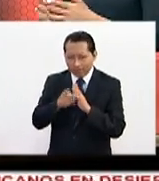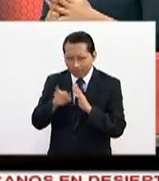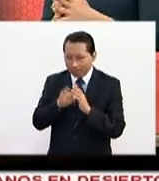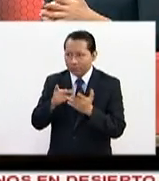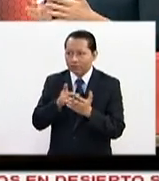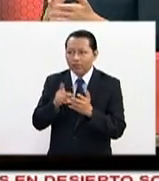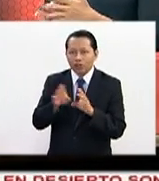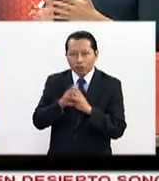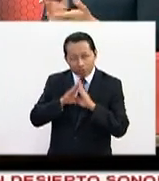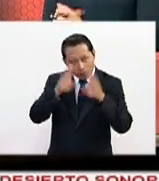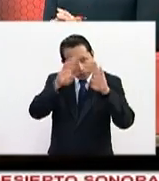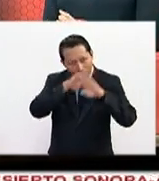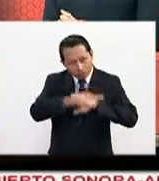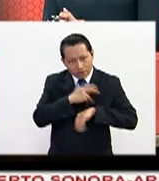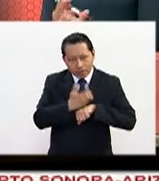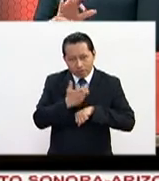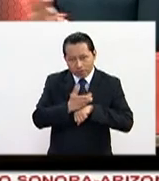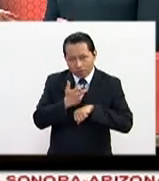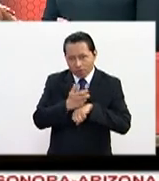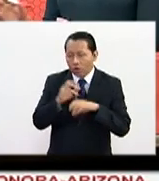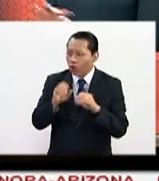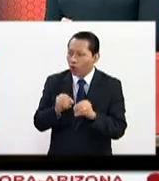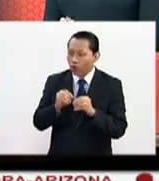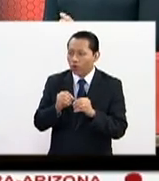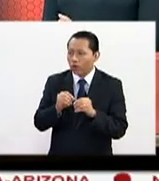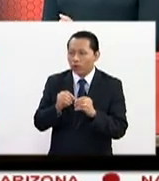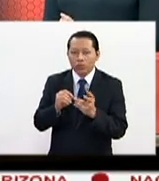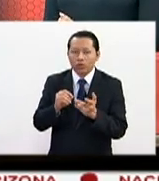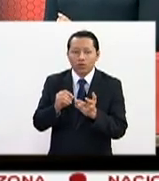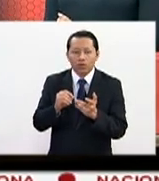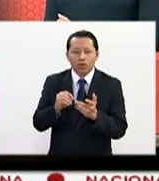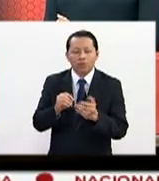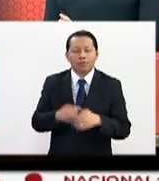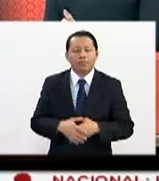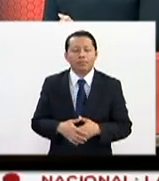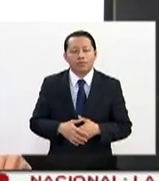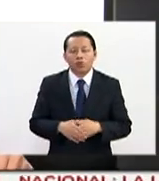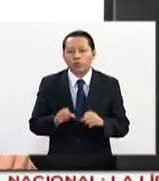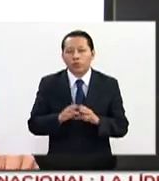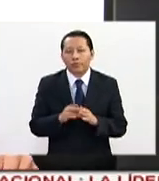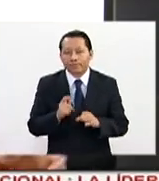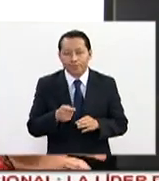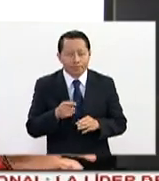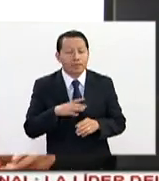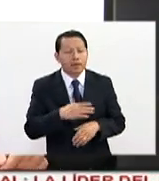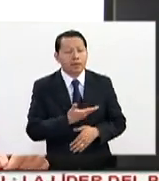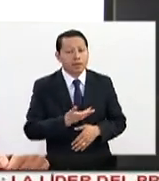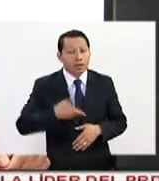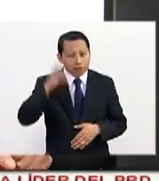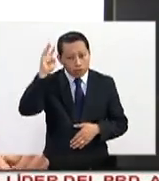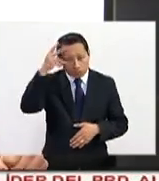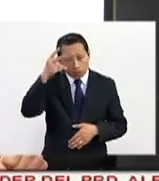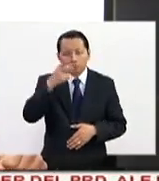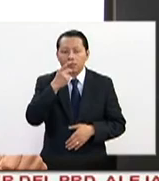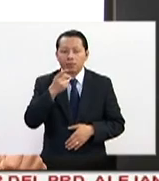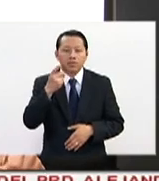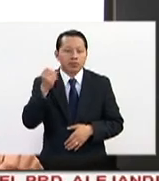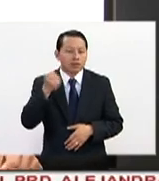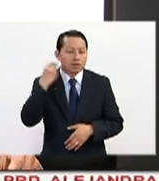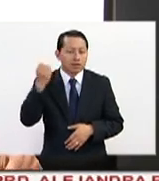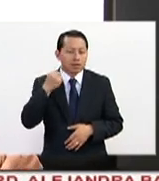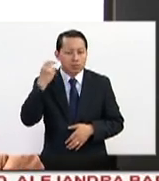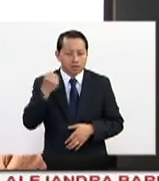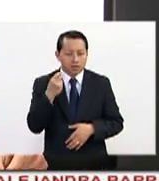la aspereza con Estados Unidos o es completamente? Pues en realidad el presidente Donald Trump ha tenido una retórica